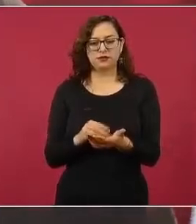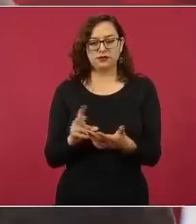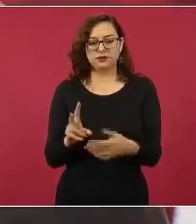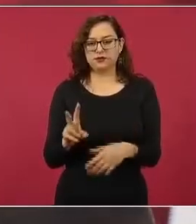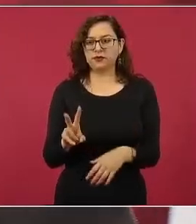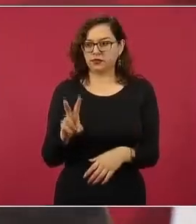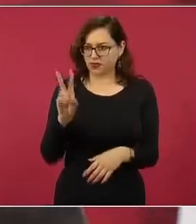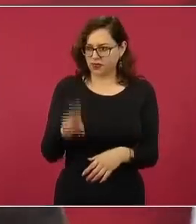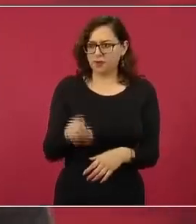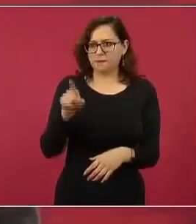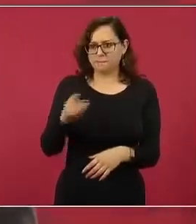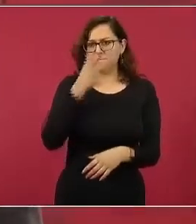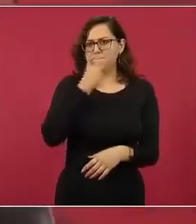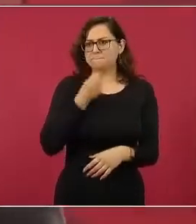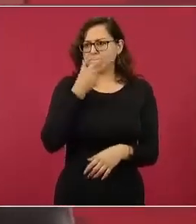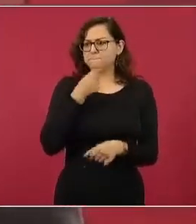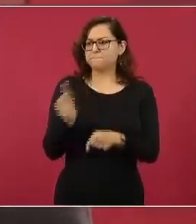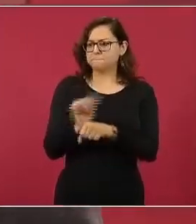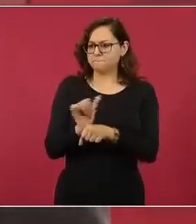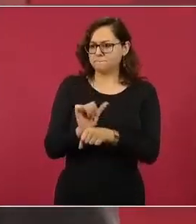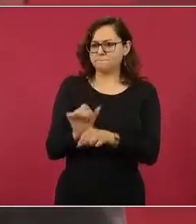cuando